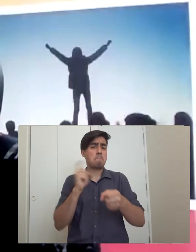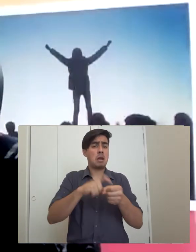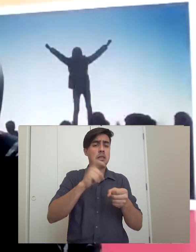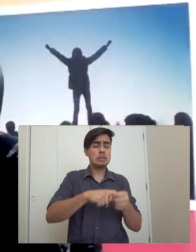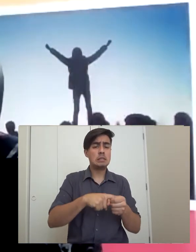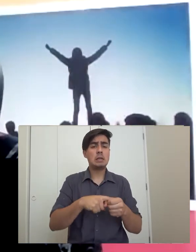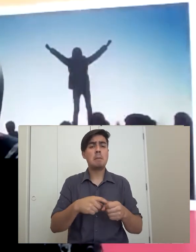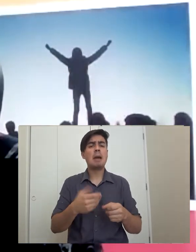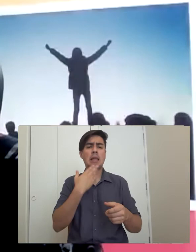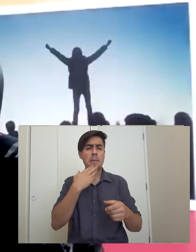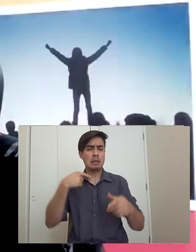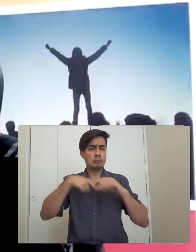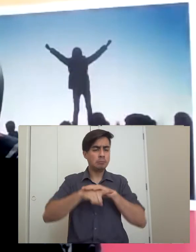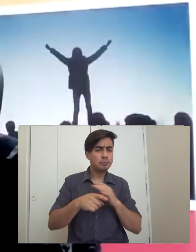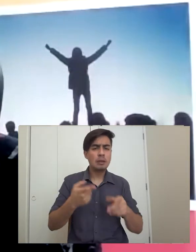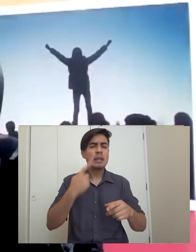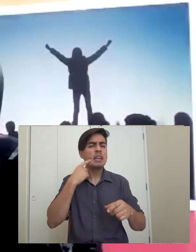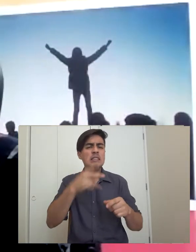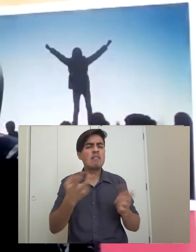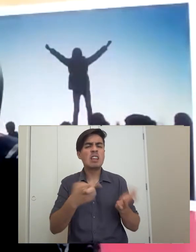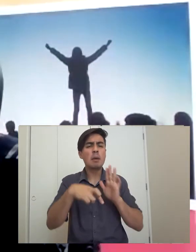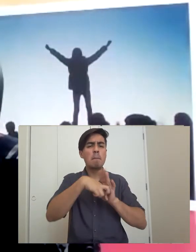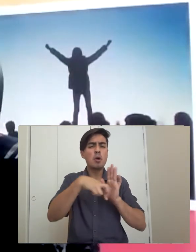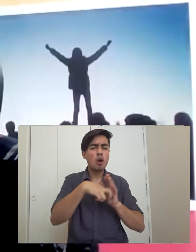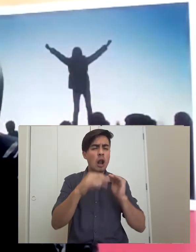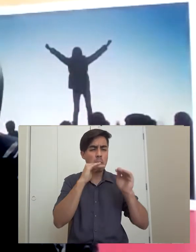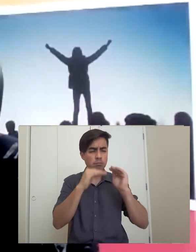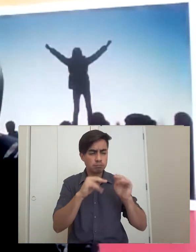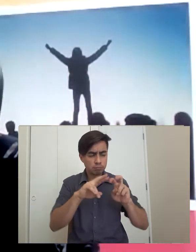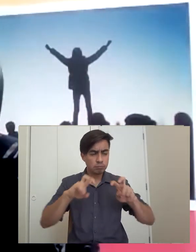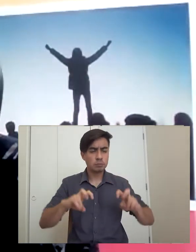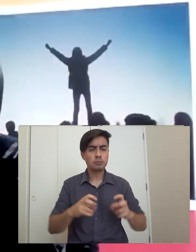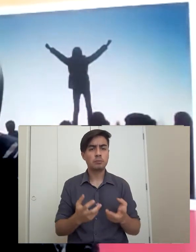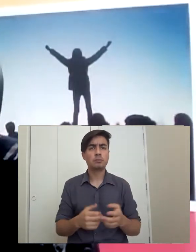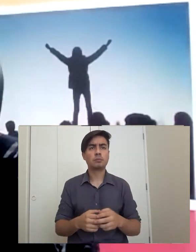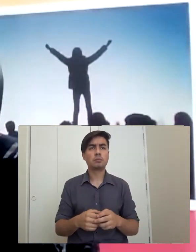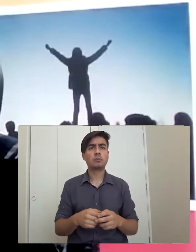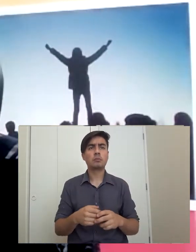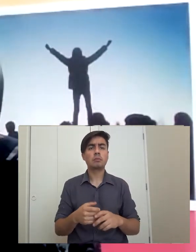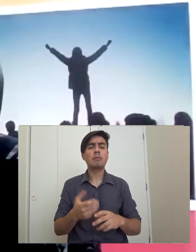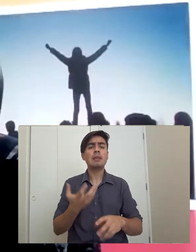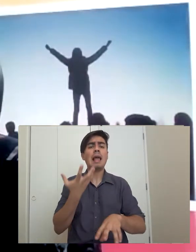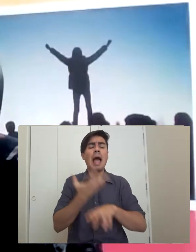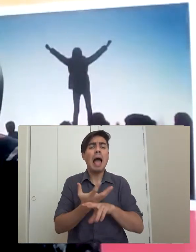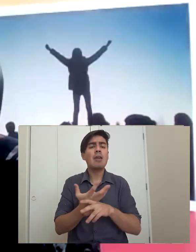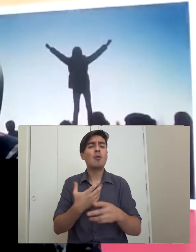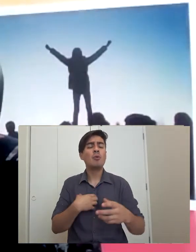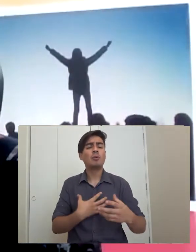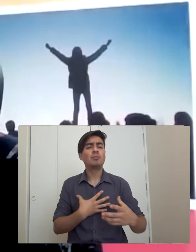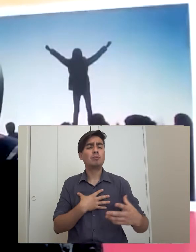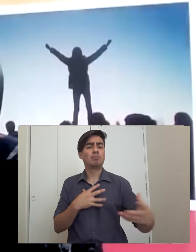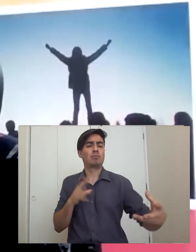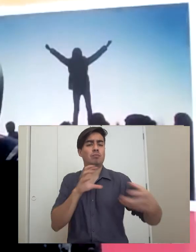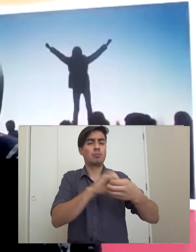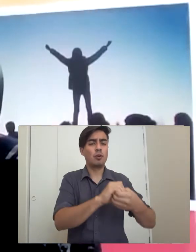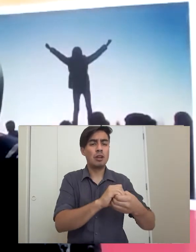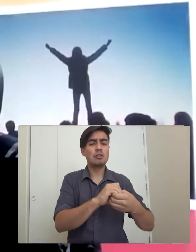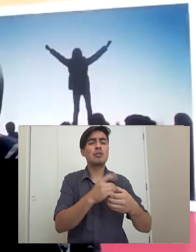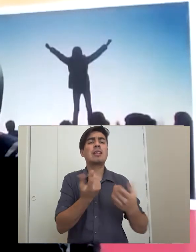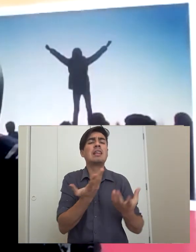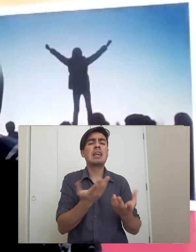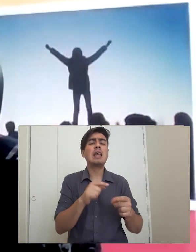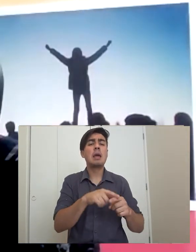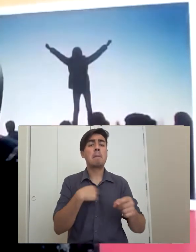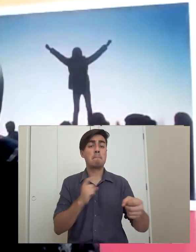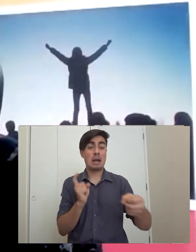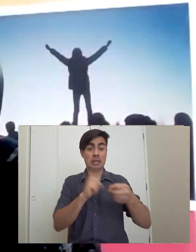están metidos en el programa, sabemos de investigaciones que hay una gran conexión entre la participación